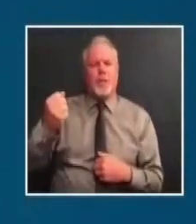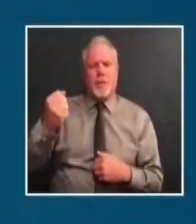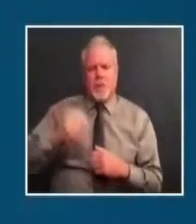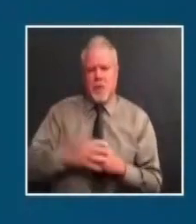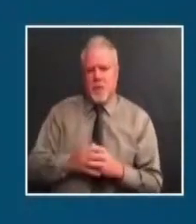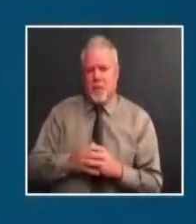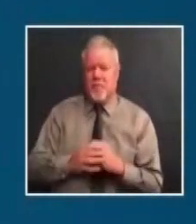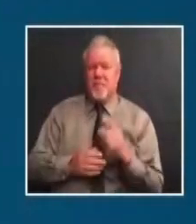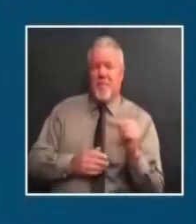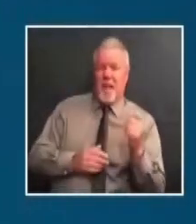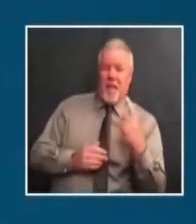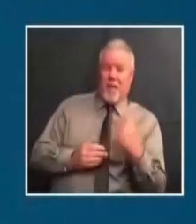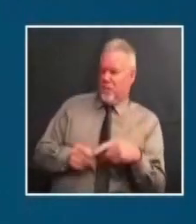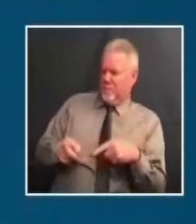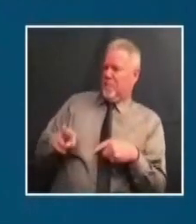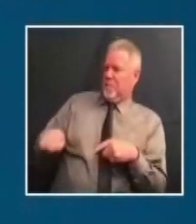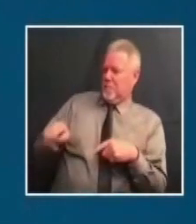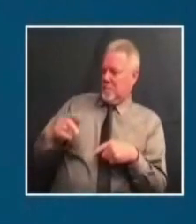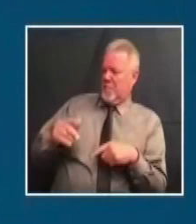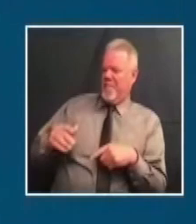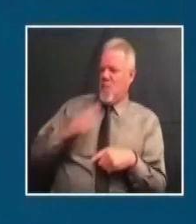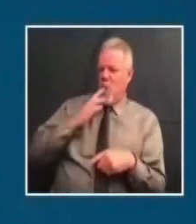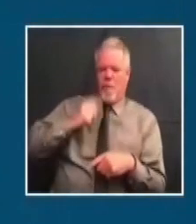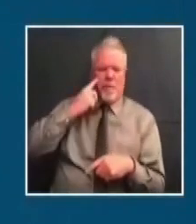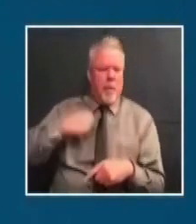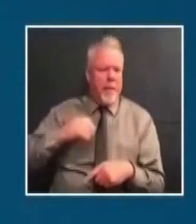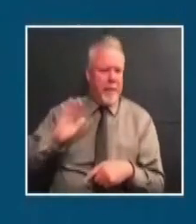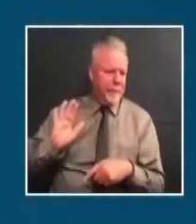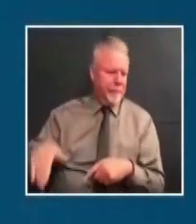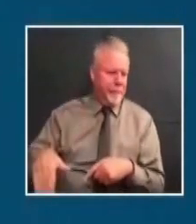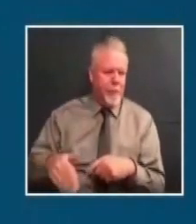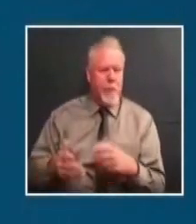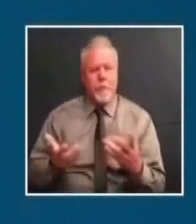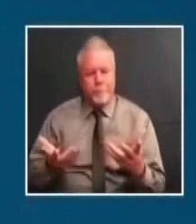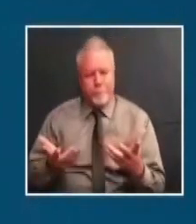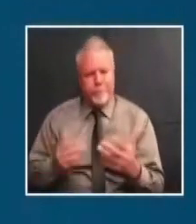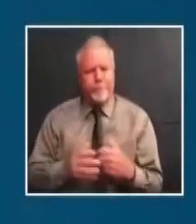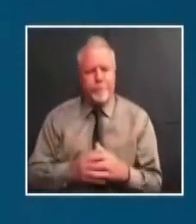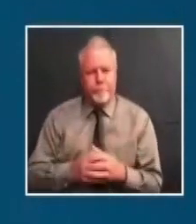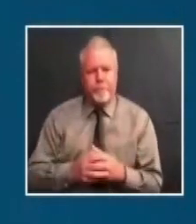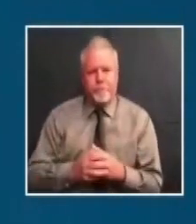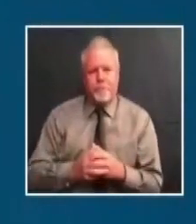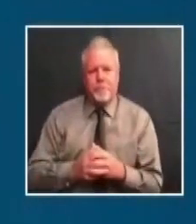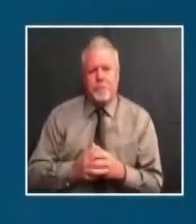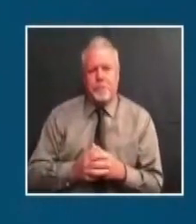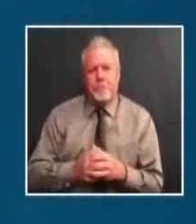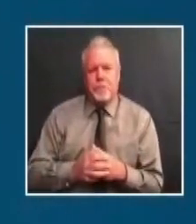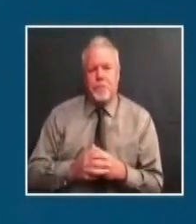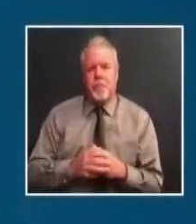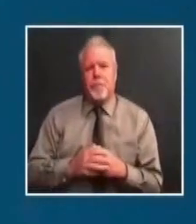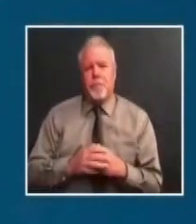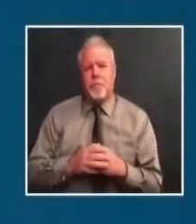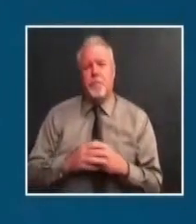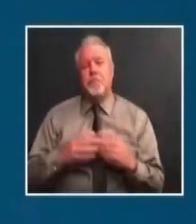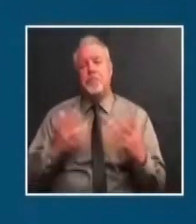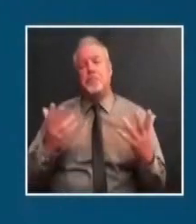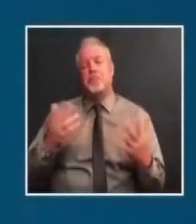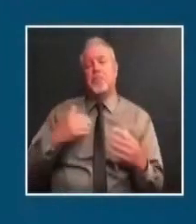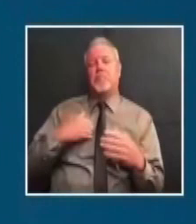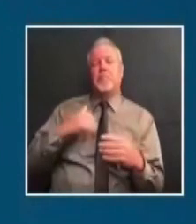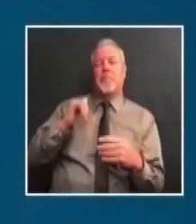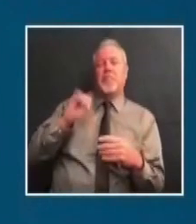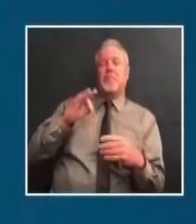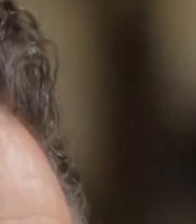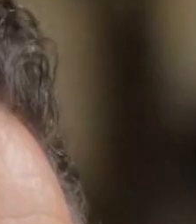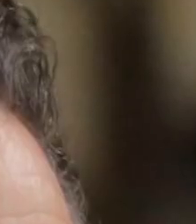edad podría haber entre él y una novia y que el público siguiera aceptándolo. Ella le sugirió que sería bueno quedarse con mujeres al menos de la edad